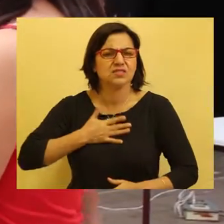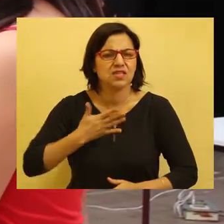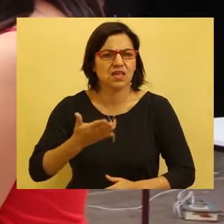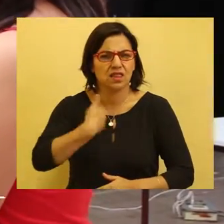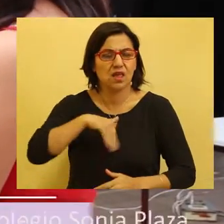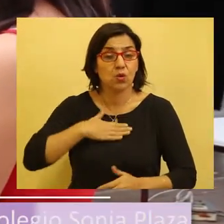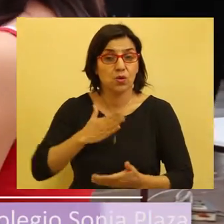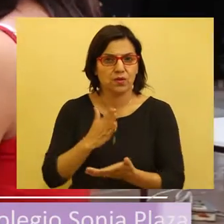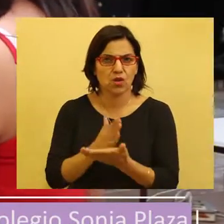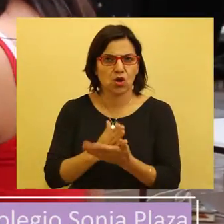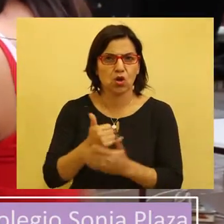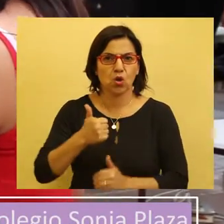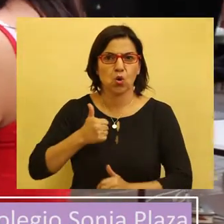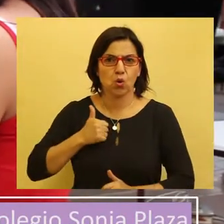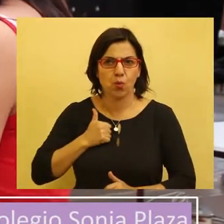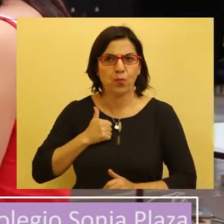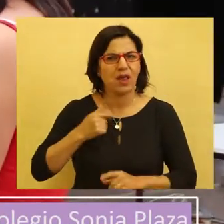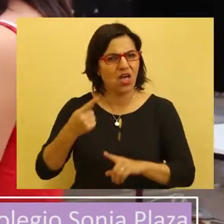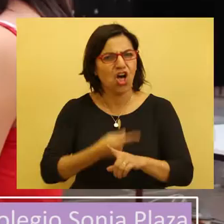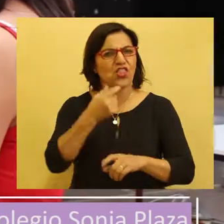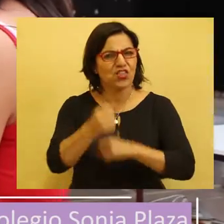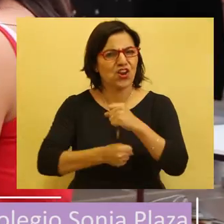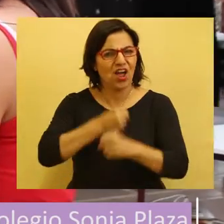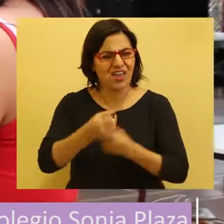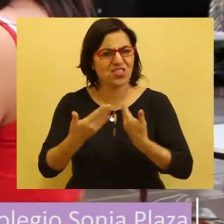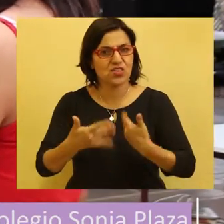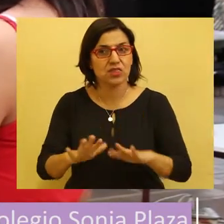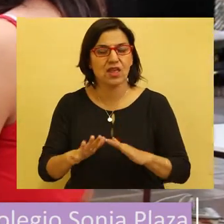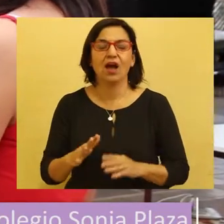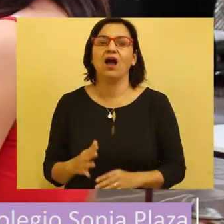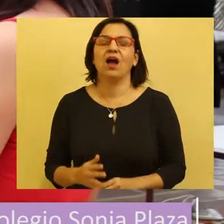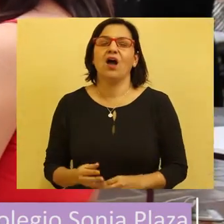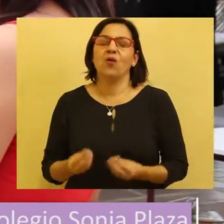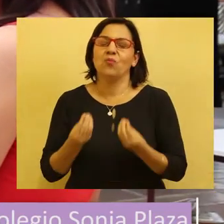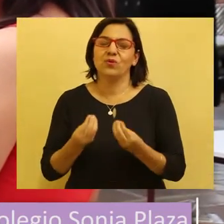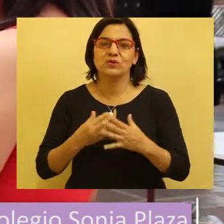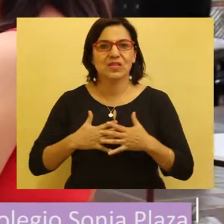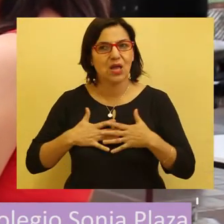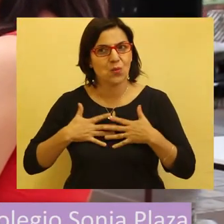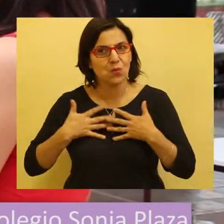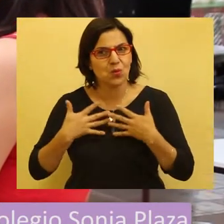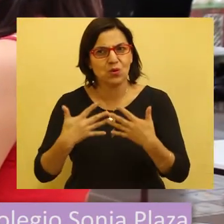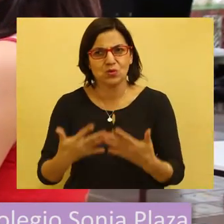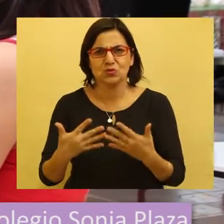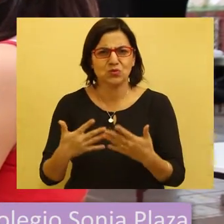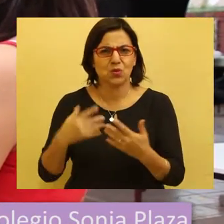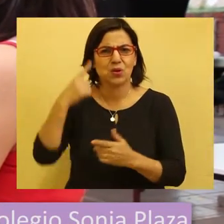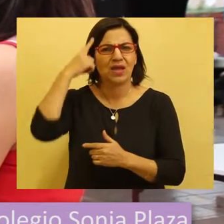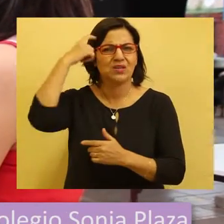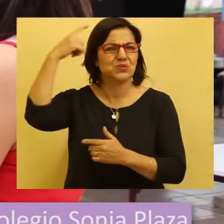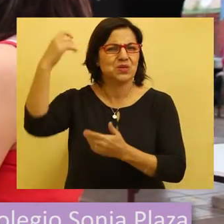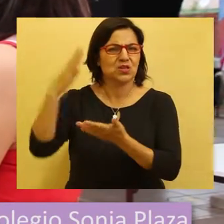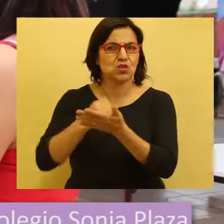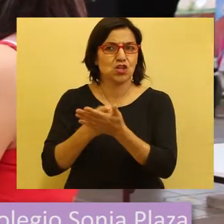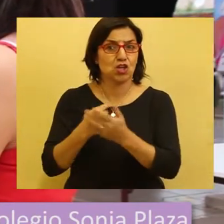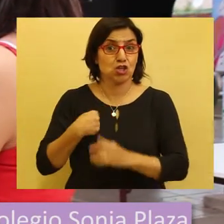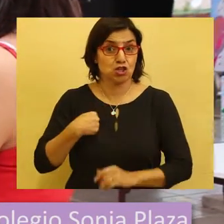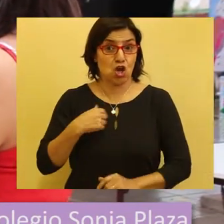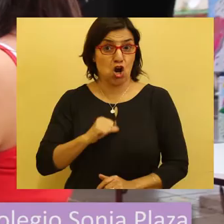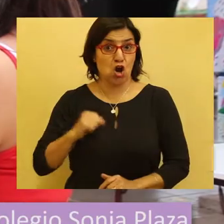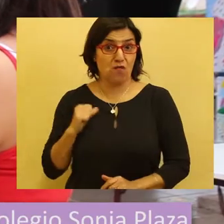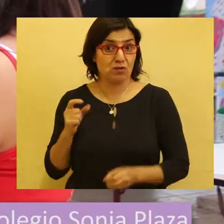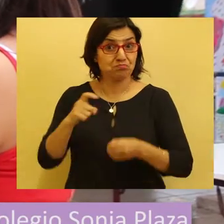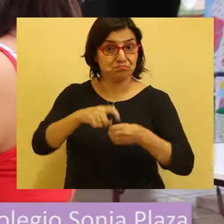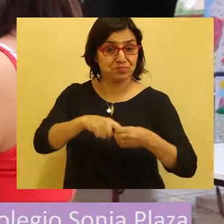¿Qué siente cuando nuestro colegio cumple otro año más de vida? Mucha emoción, porque se han ido cumpliendo muchos sueños. Llegué